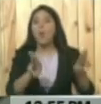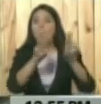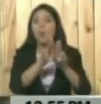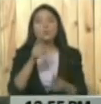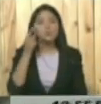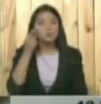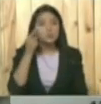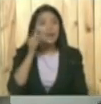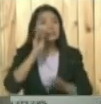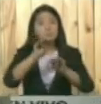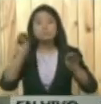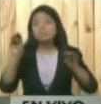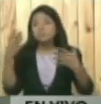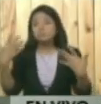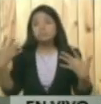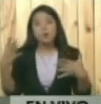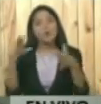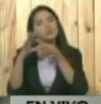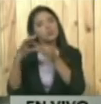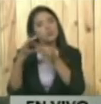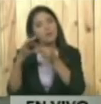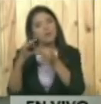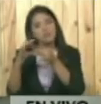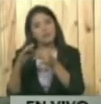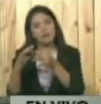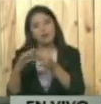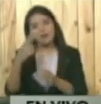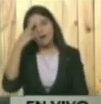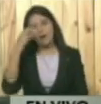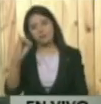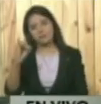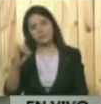un llamado urgente de solidaridad por Haití.